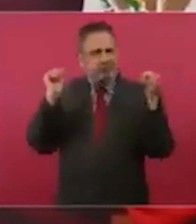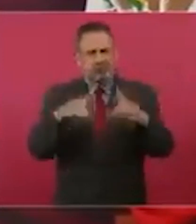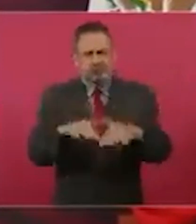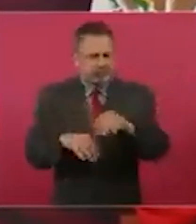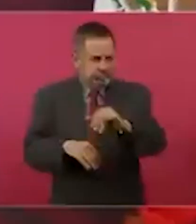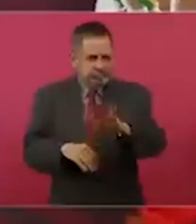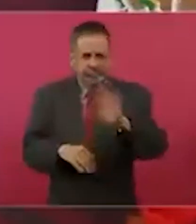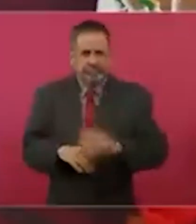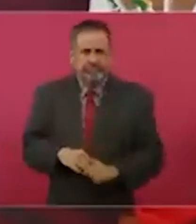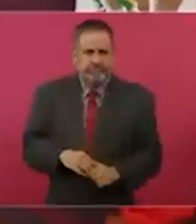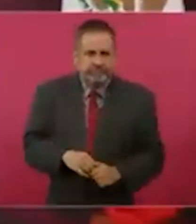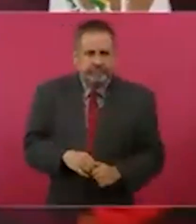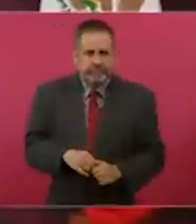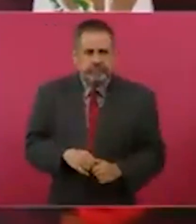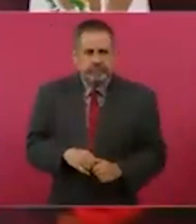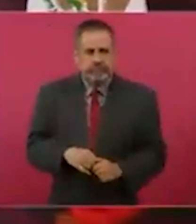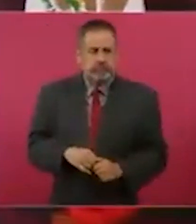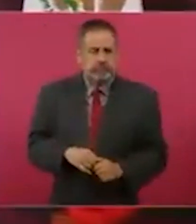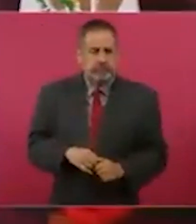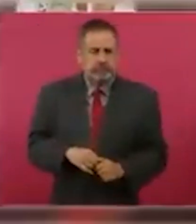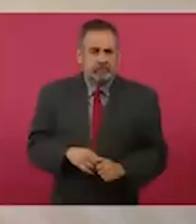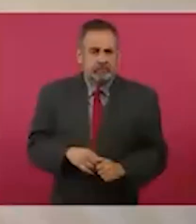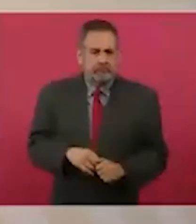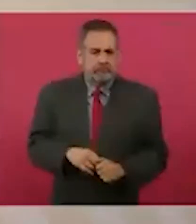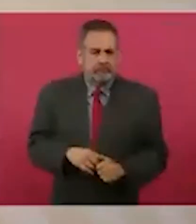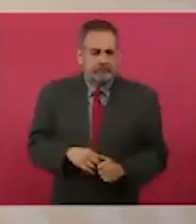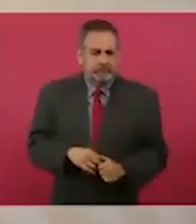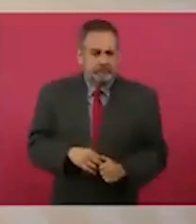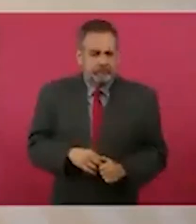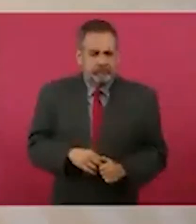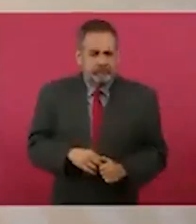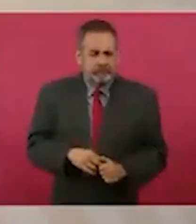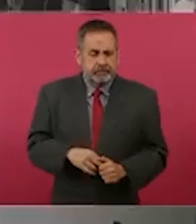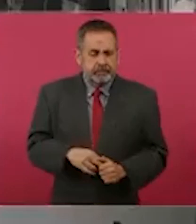el clima ayude, por lo que aseguró la pasarán requete bien todos los que decidan asistir.